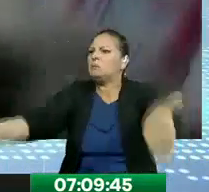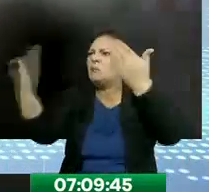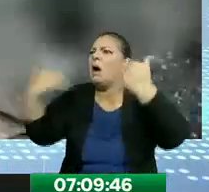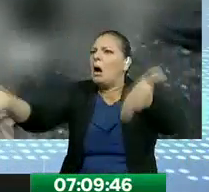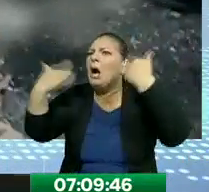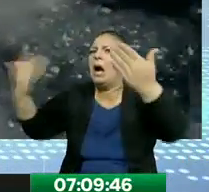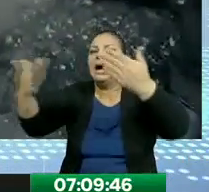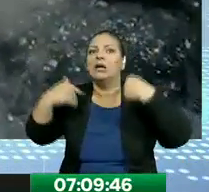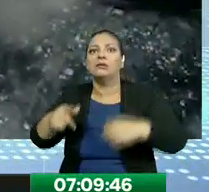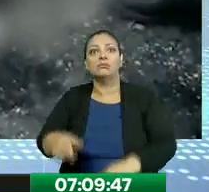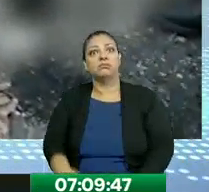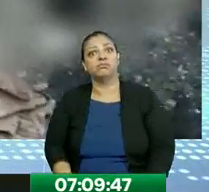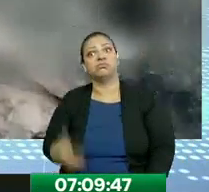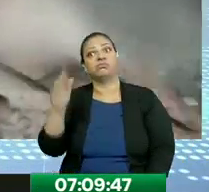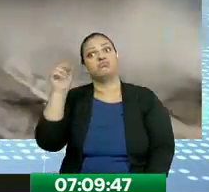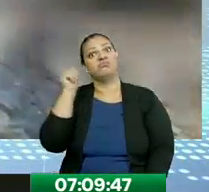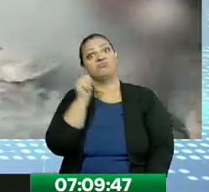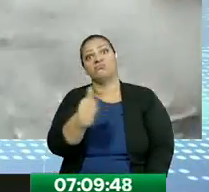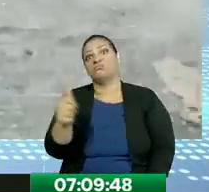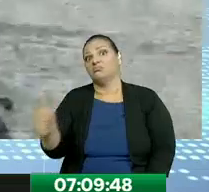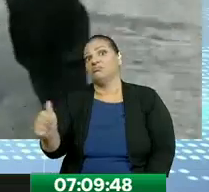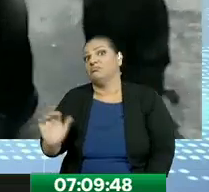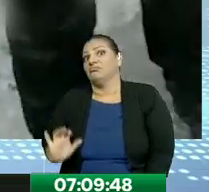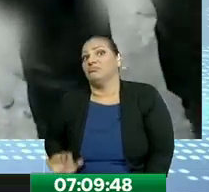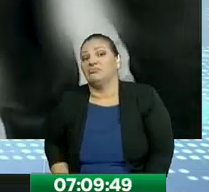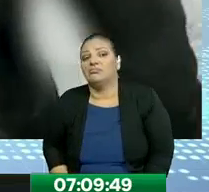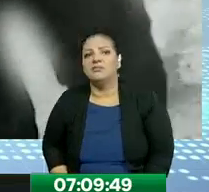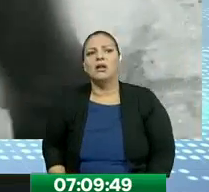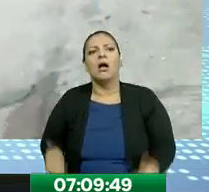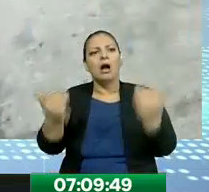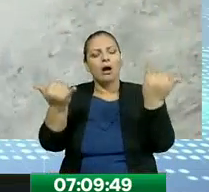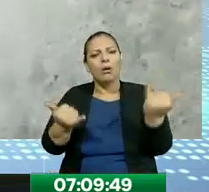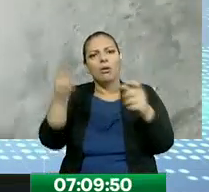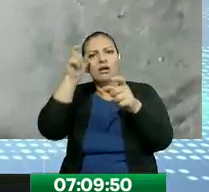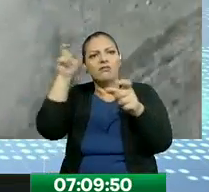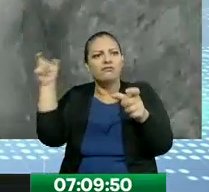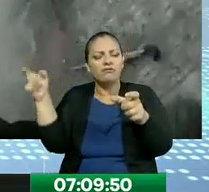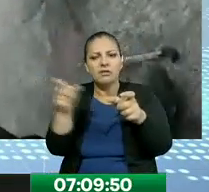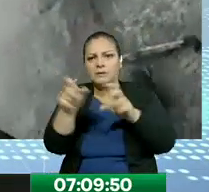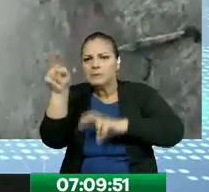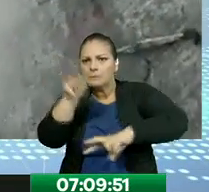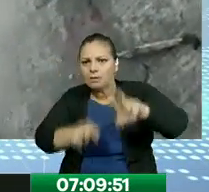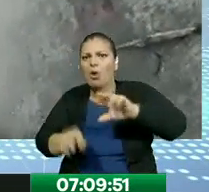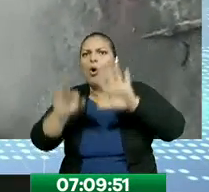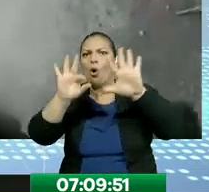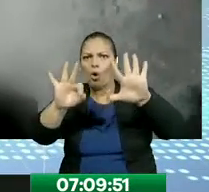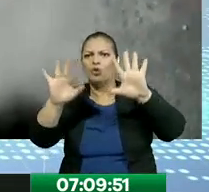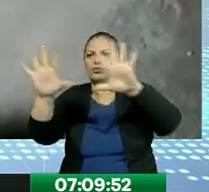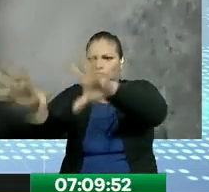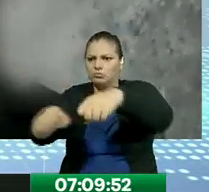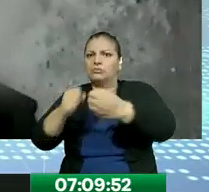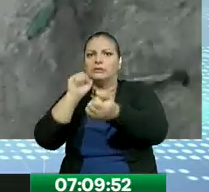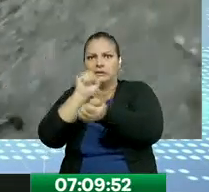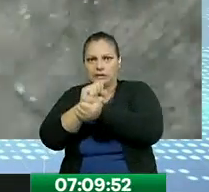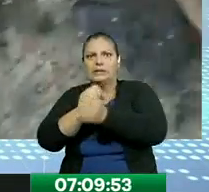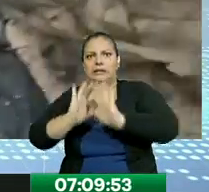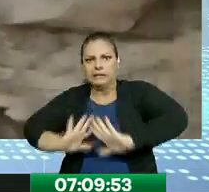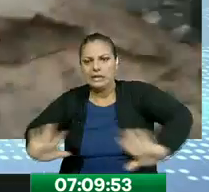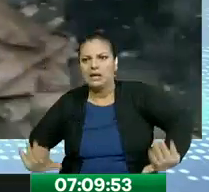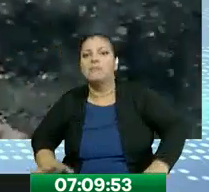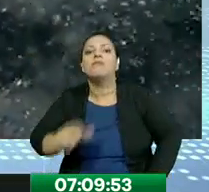de sus investigaciones, y la fiscalía estarán por determinar quiénes más, ¿verdad?, fueron y